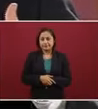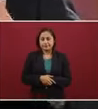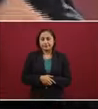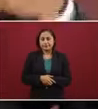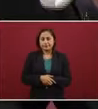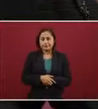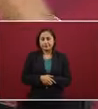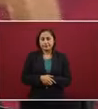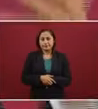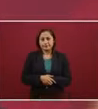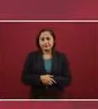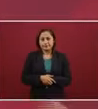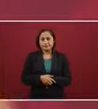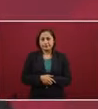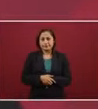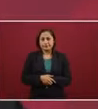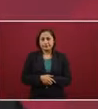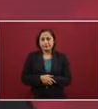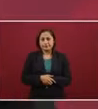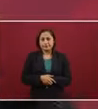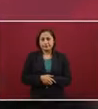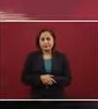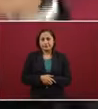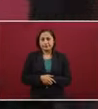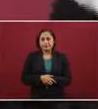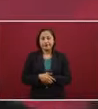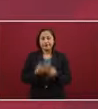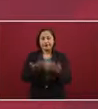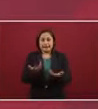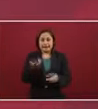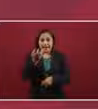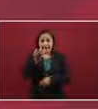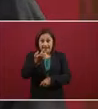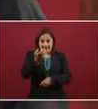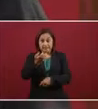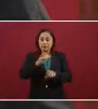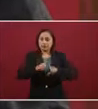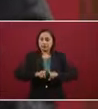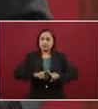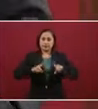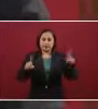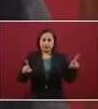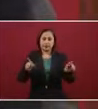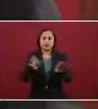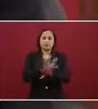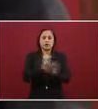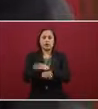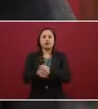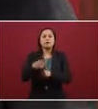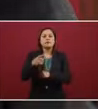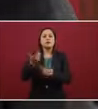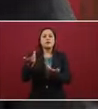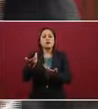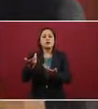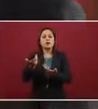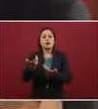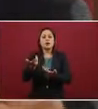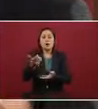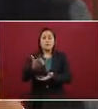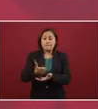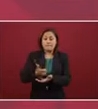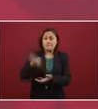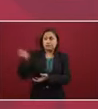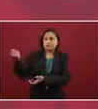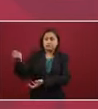no es lo mismo decir vamos a aumentar la inversión en 30 mil millones que 35